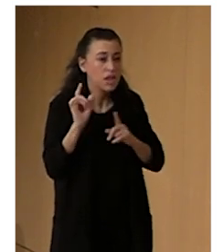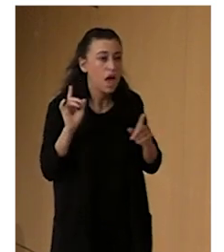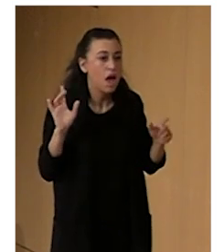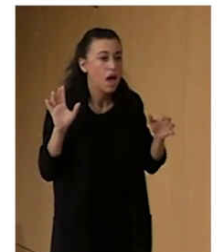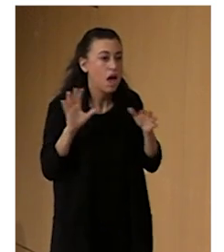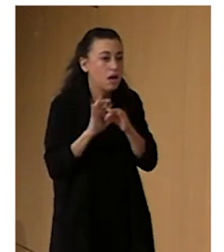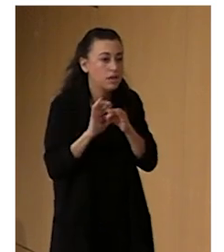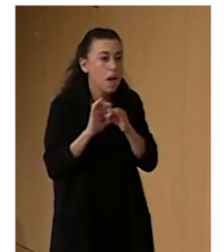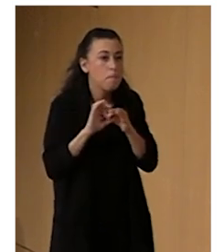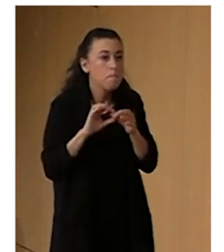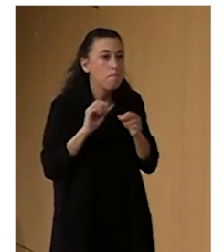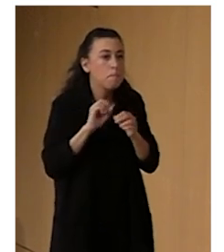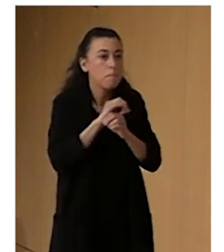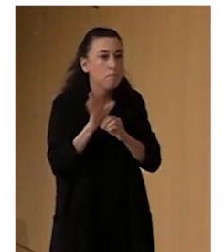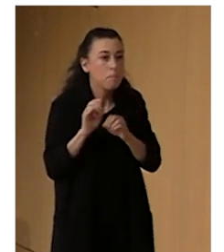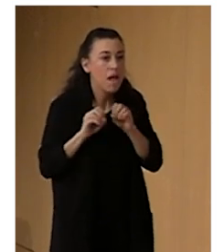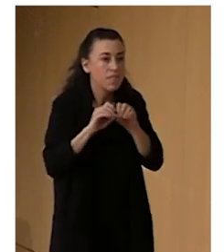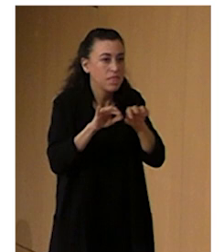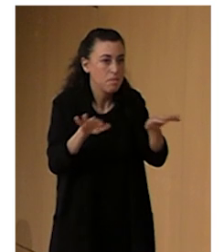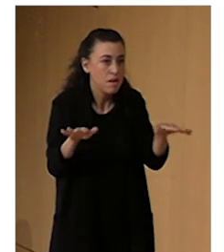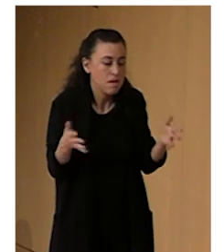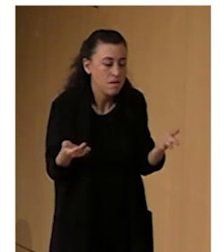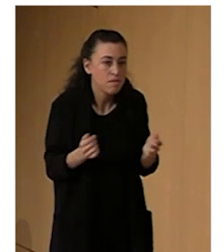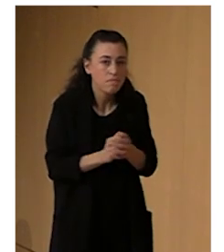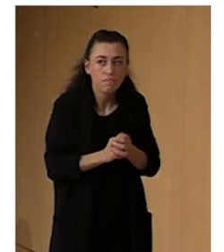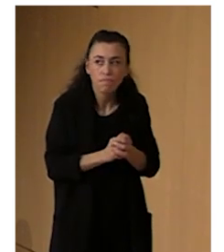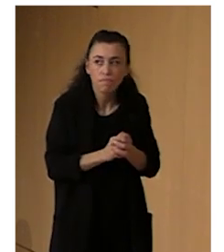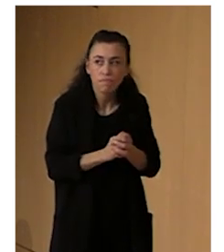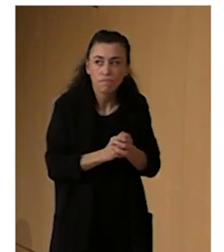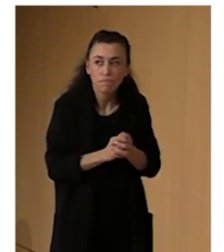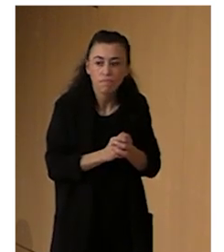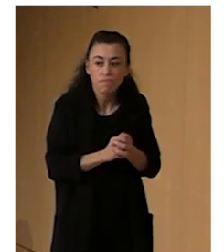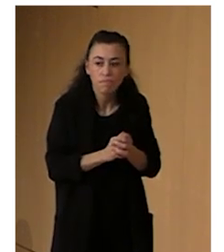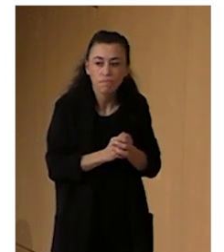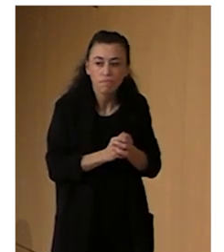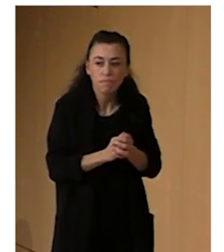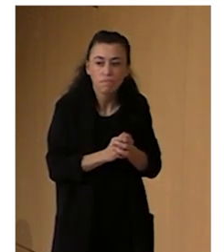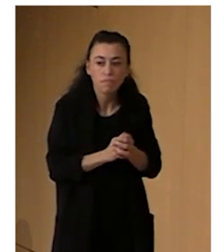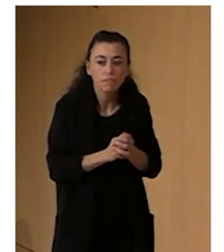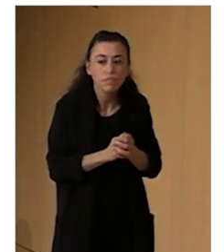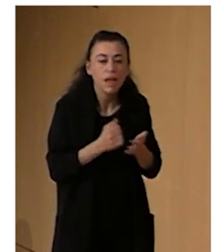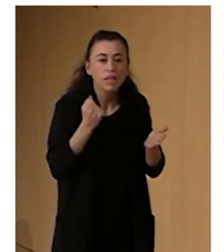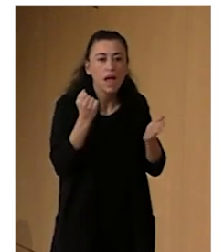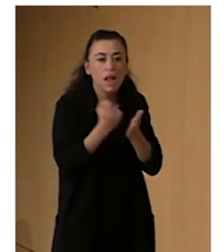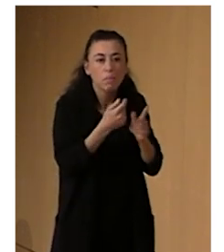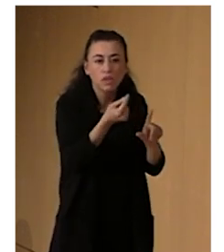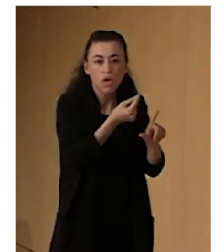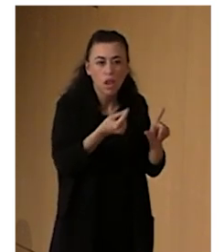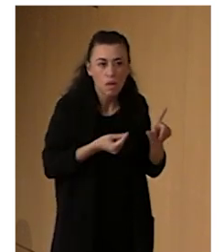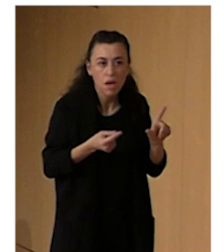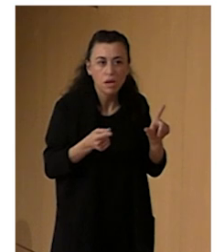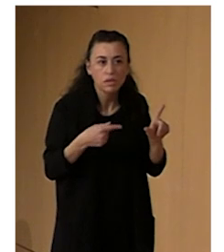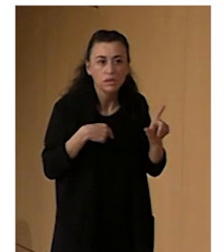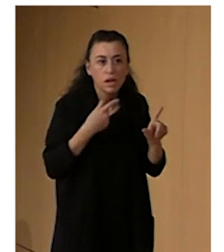dos vale Y esto es bueno eh fue la obra escrita en en en pictogramas lo hizo lo hicieron personas con discapacidad